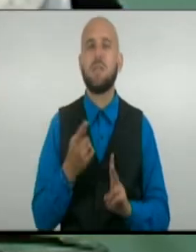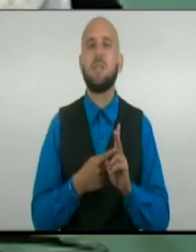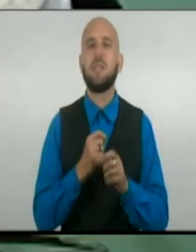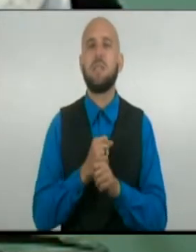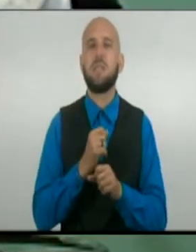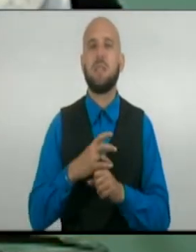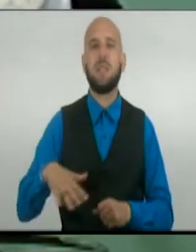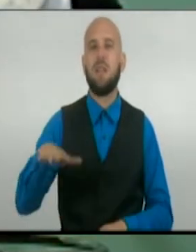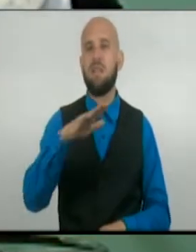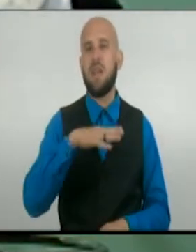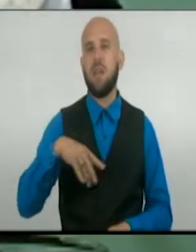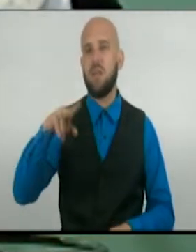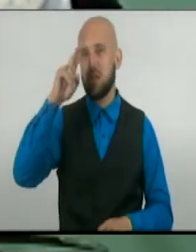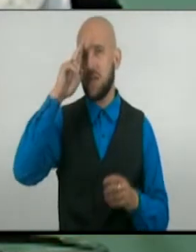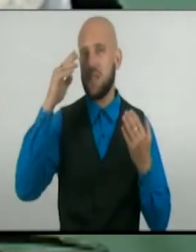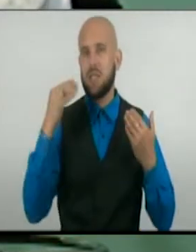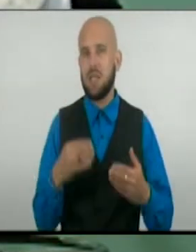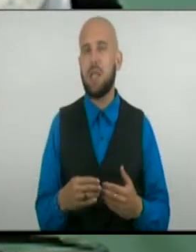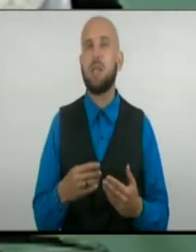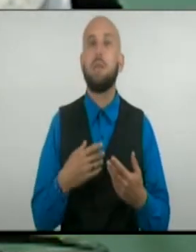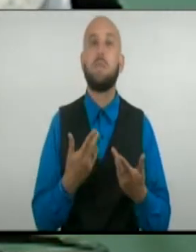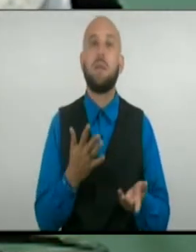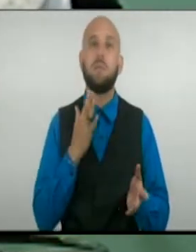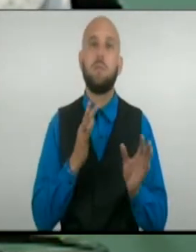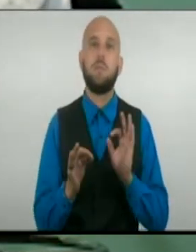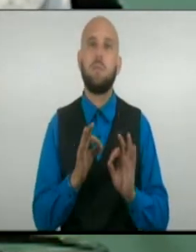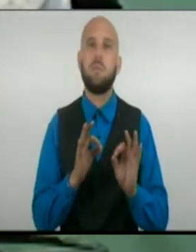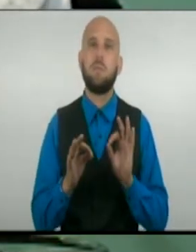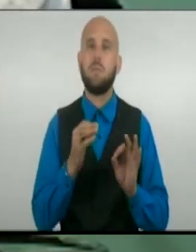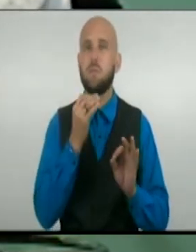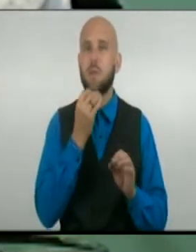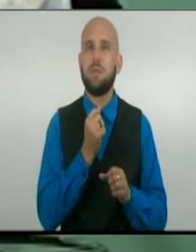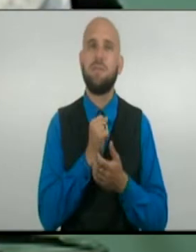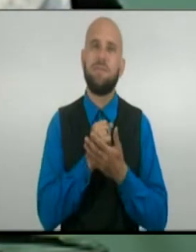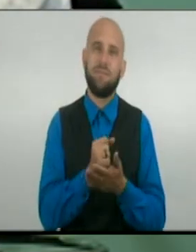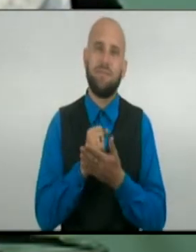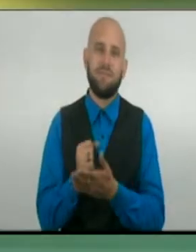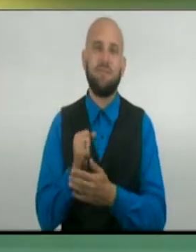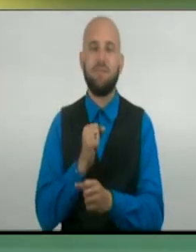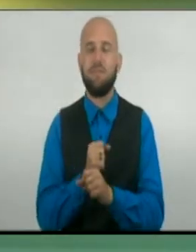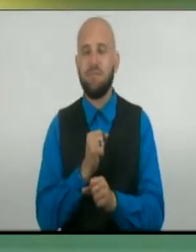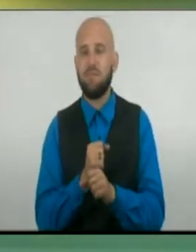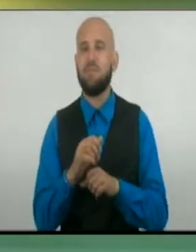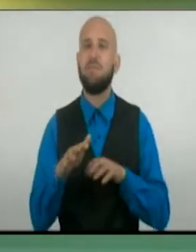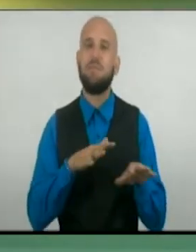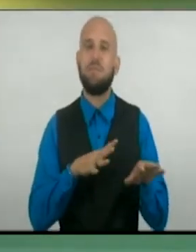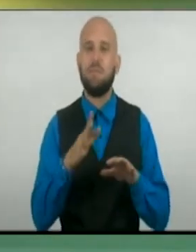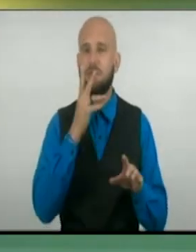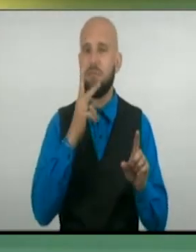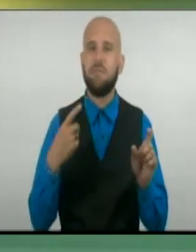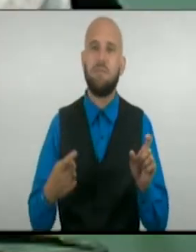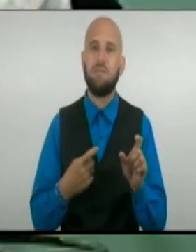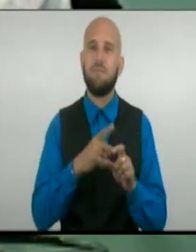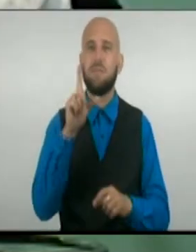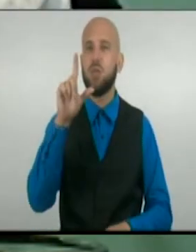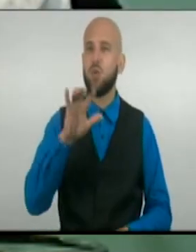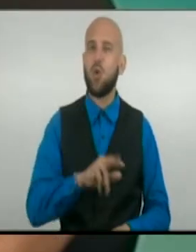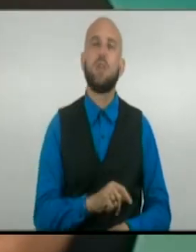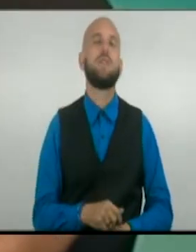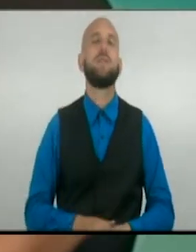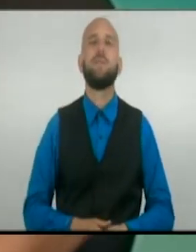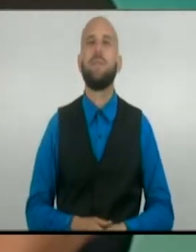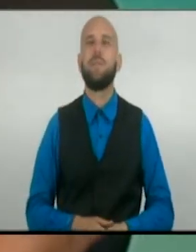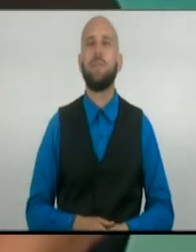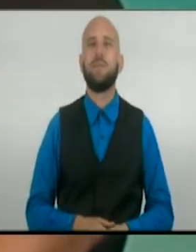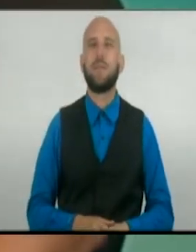de la salud los trabajadores de las como siempre protegiendo los para poder dar el paso al frente en los en la batalla diaria y precisamente